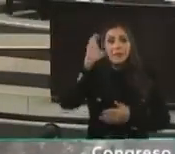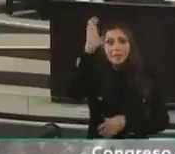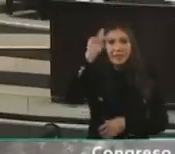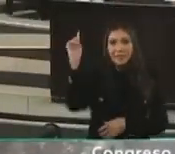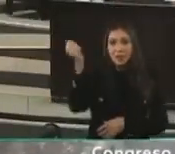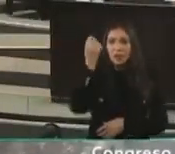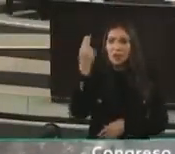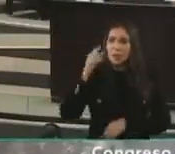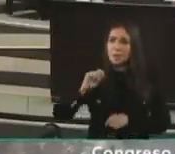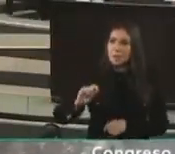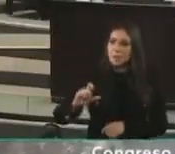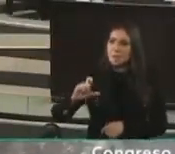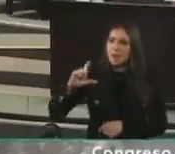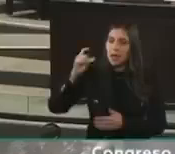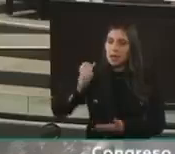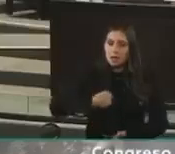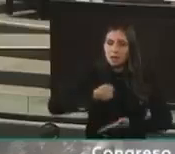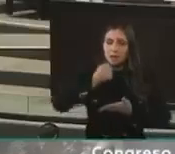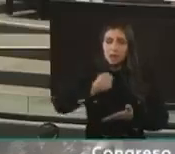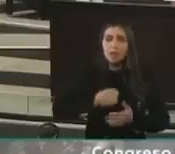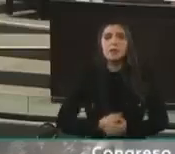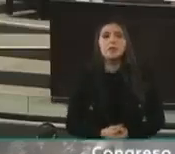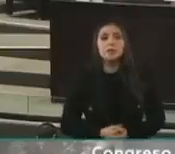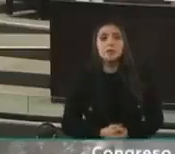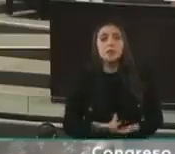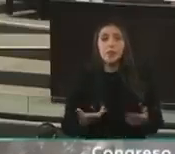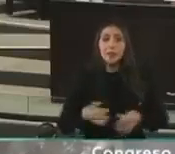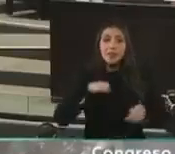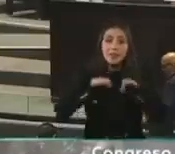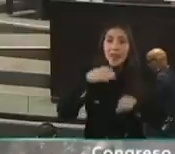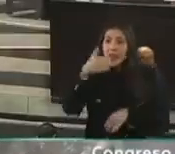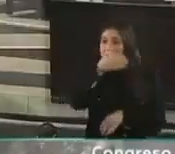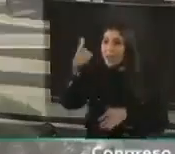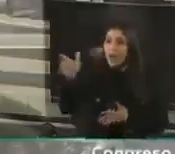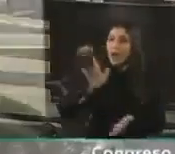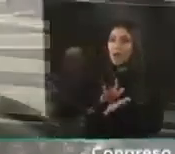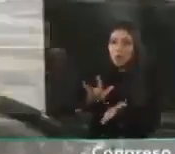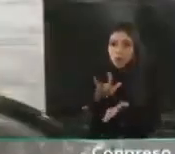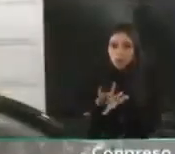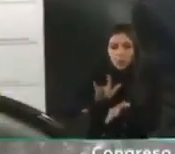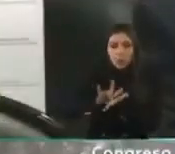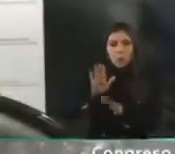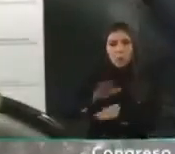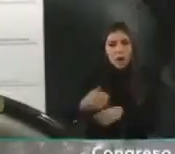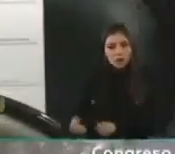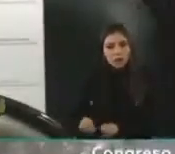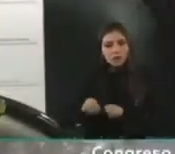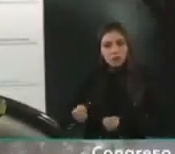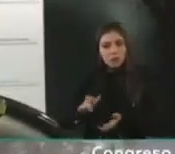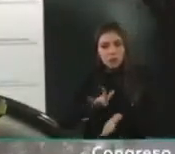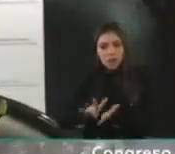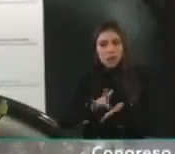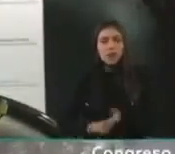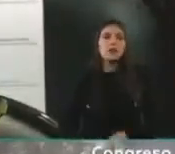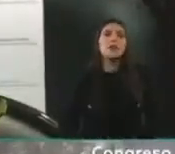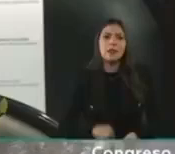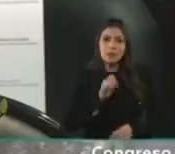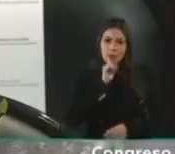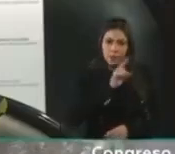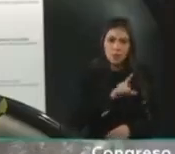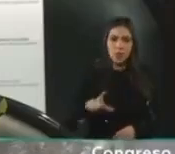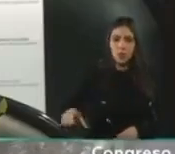aumentar. Fortalecer el campo, volver a promover la extraordinaria participación de nuestros